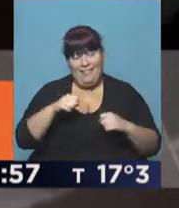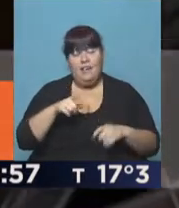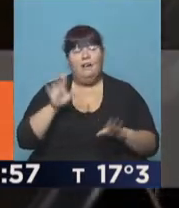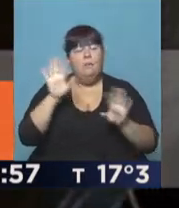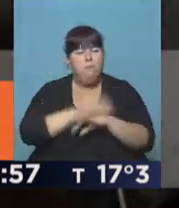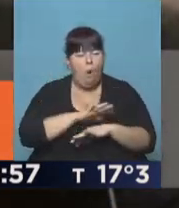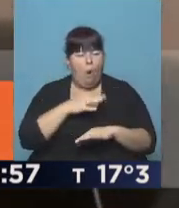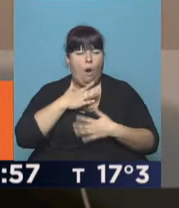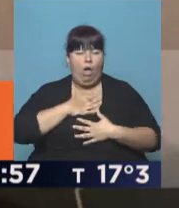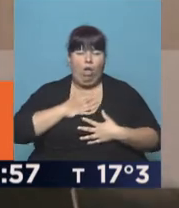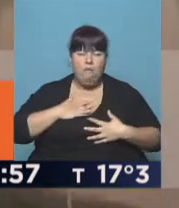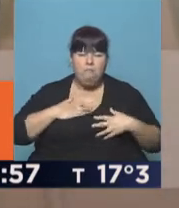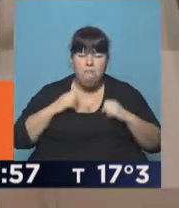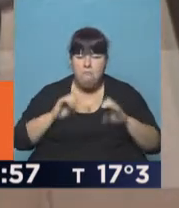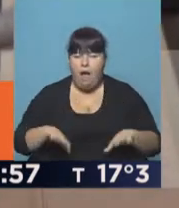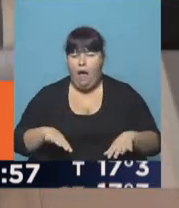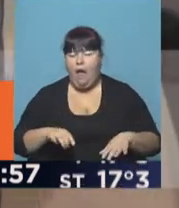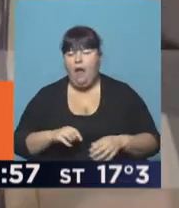repente me empiezo a sentir descompuesto